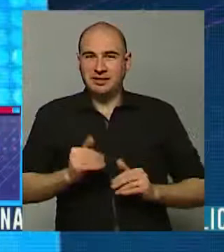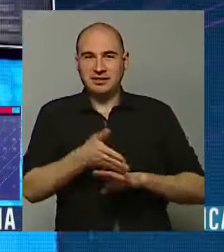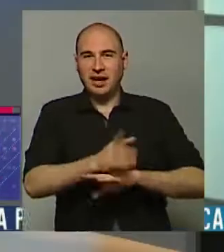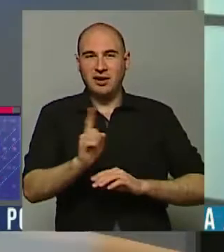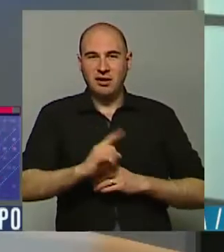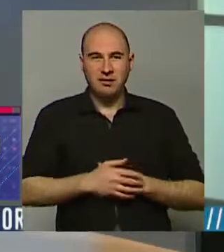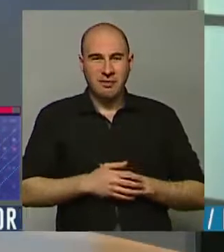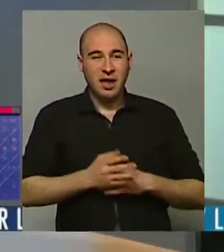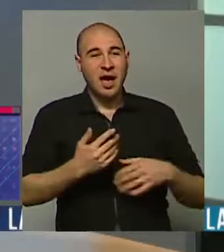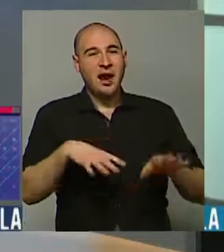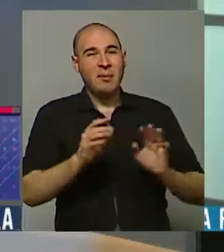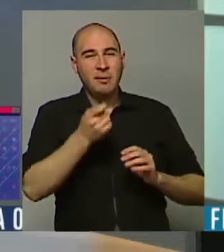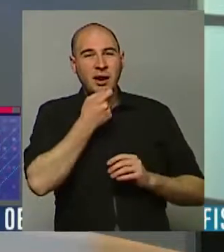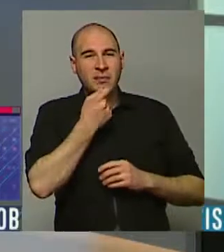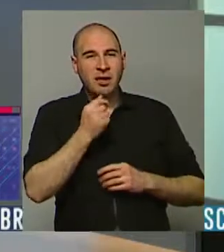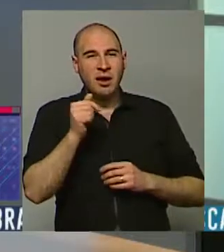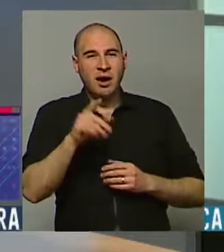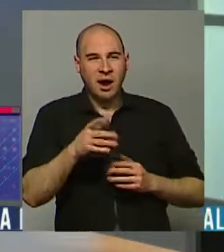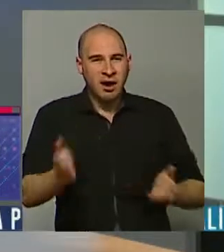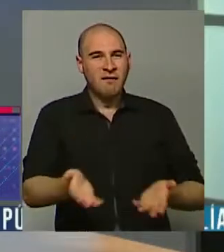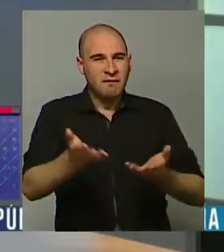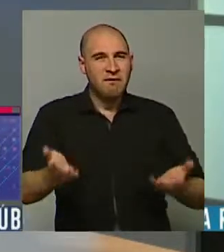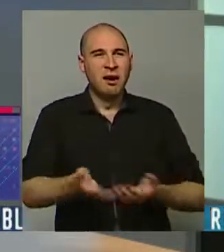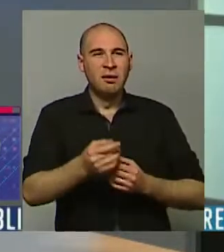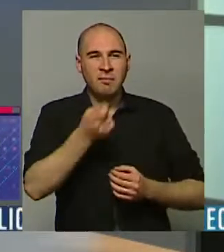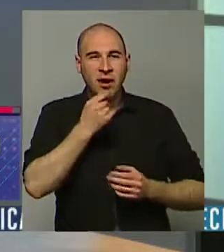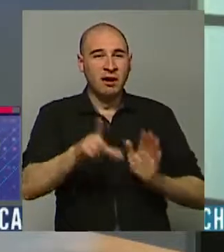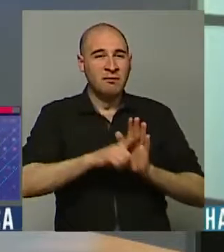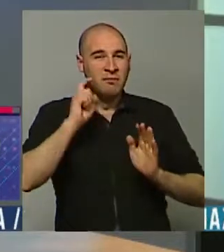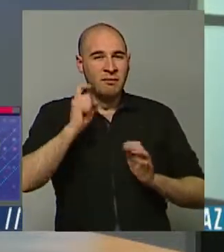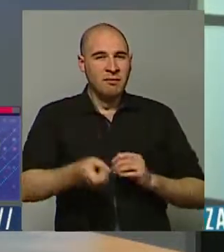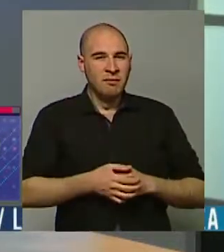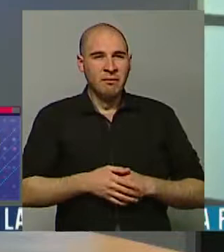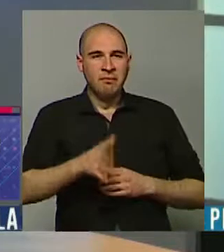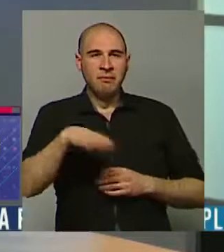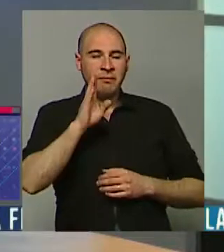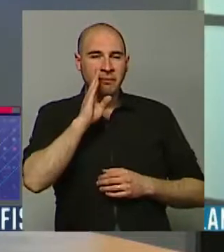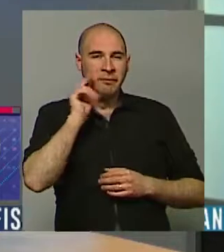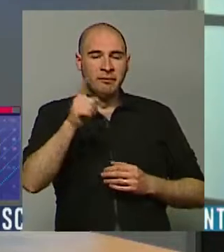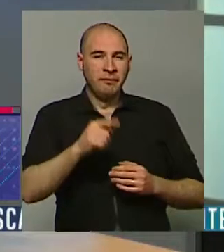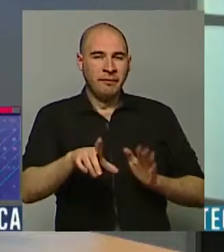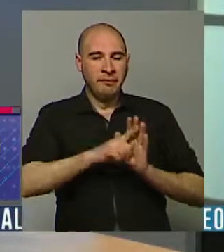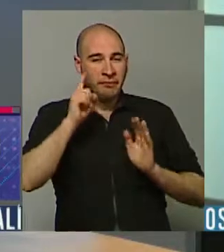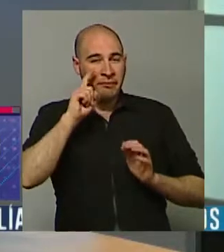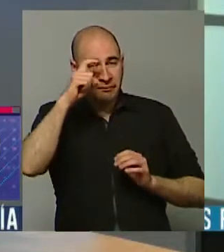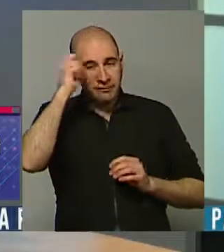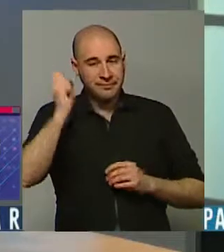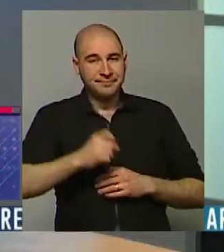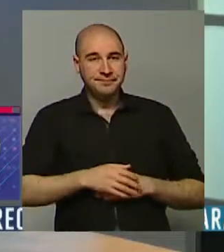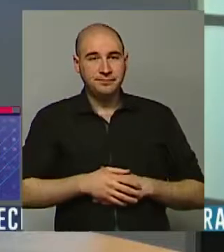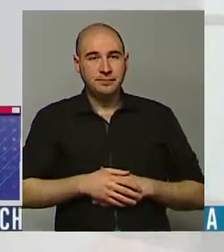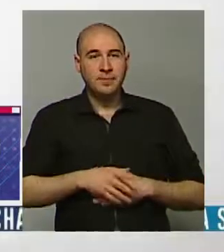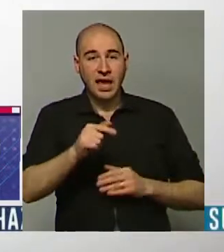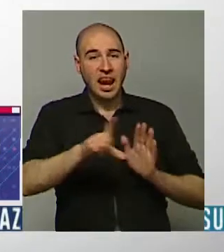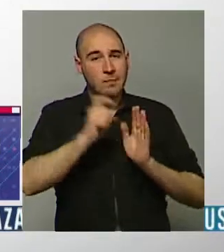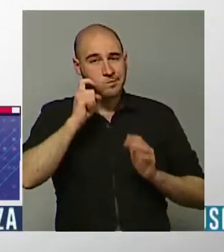pero, tal vez se puede ir por el lado de que están instando a cometer un acto ilegal, que seguramente en Estados Unidos eso debe ser un delito federal, ¿no? Eso